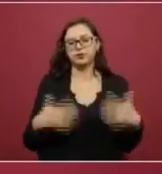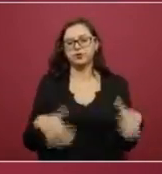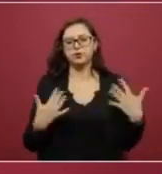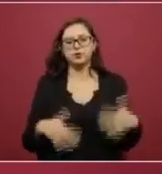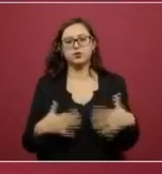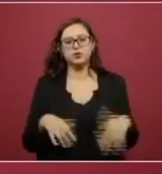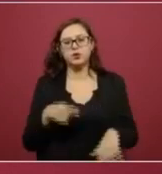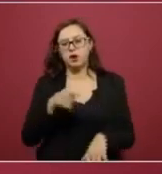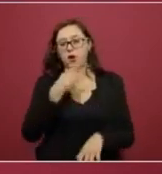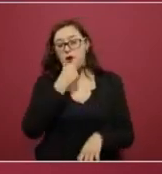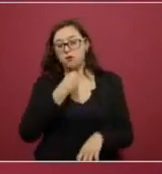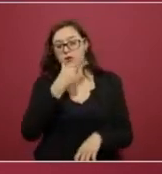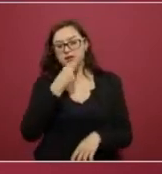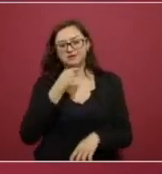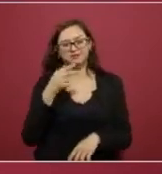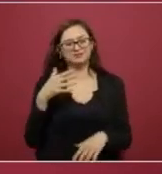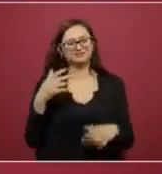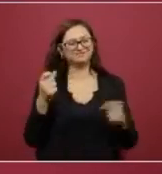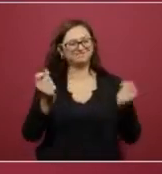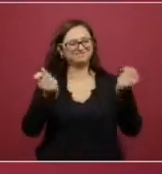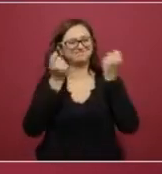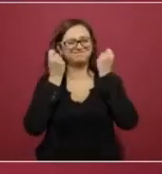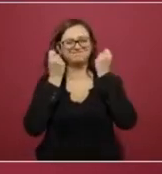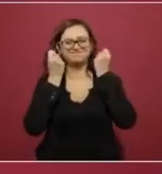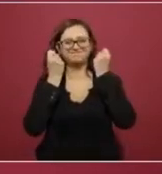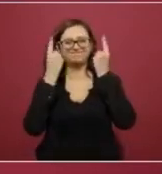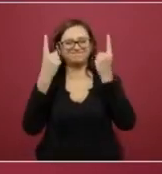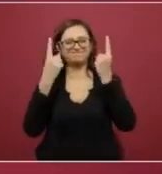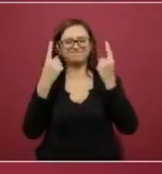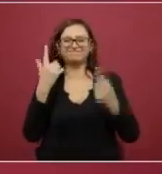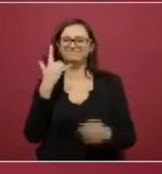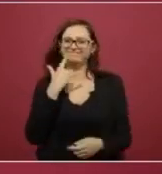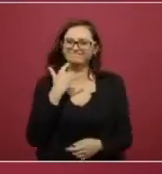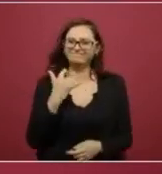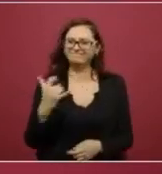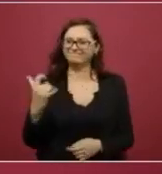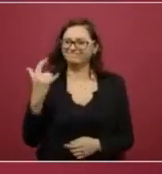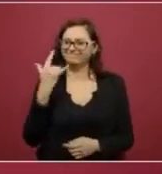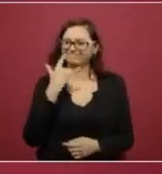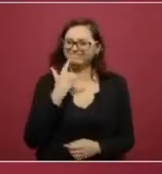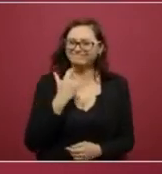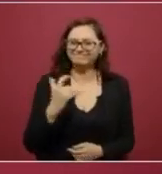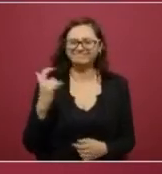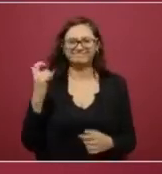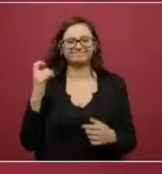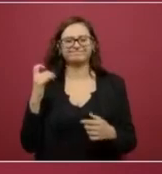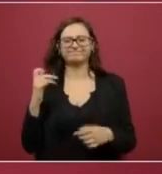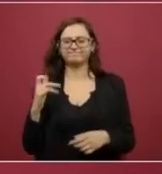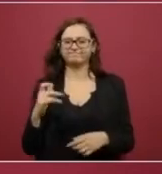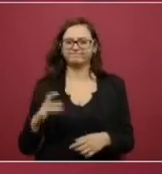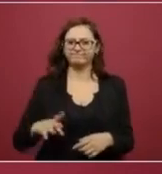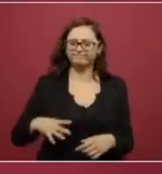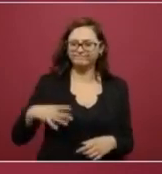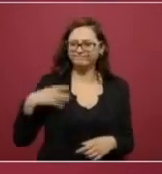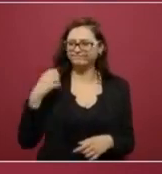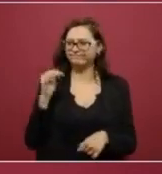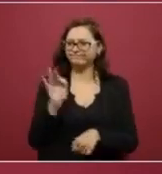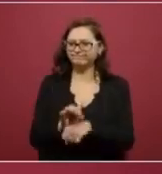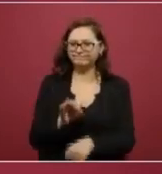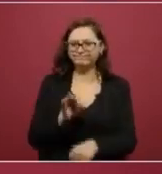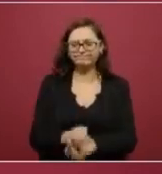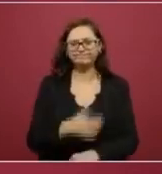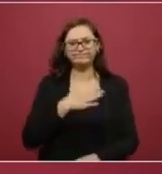luchó por la justicia, que luchó por los campesinos, que luchó